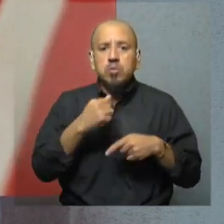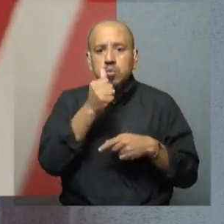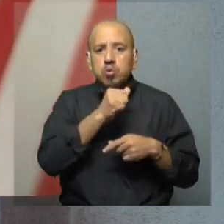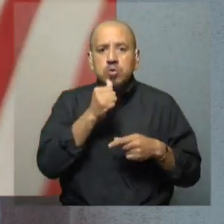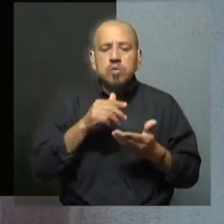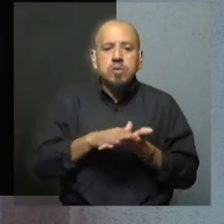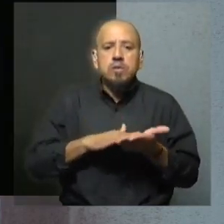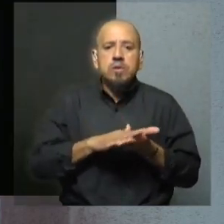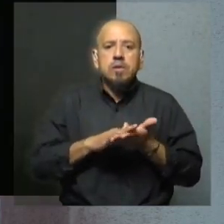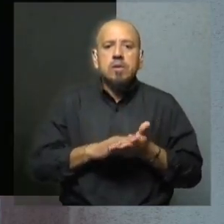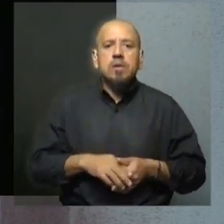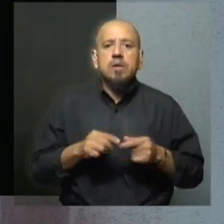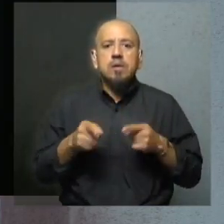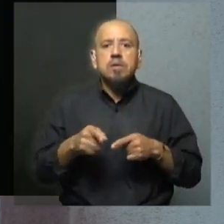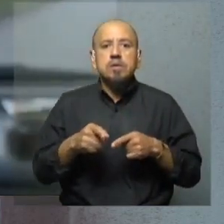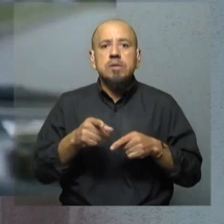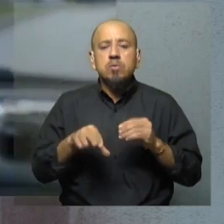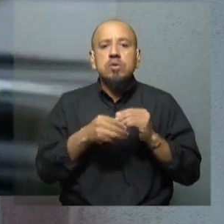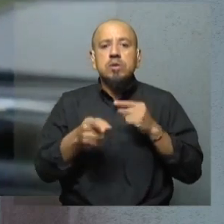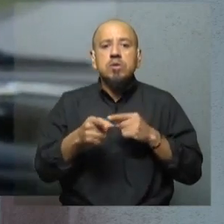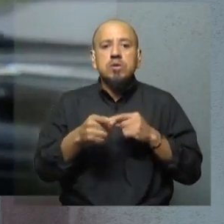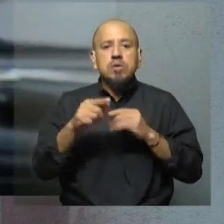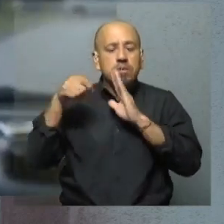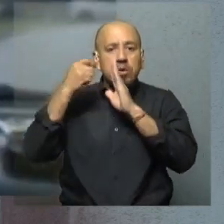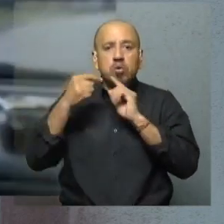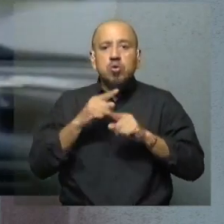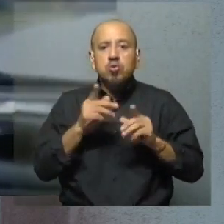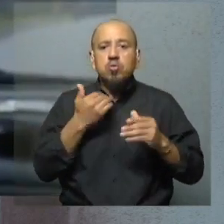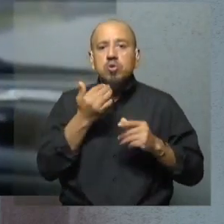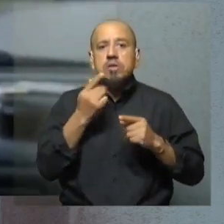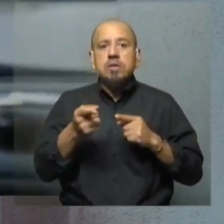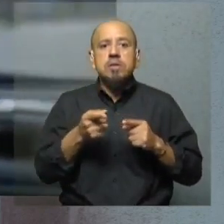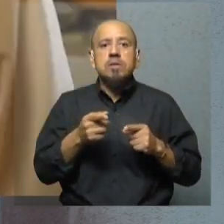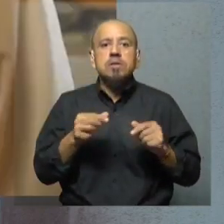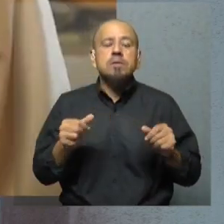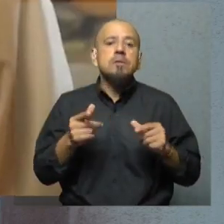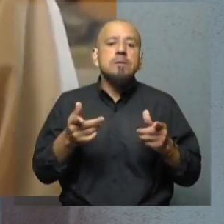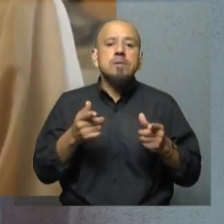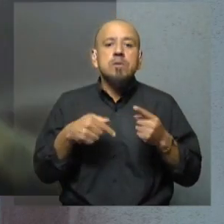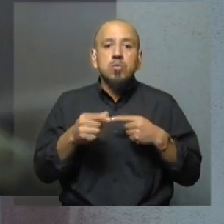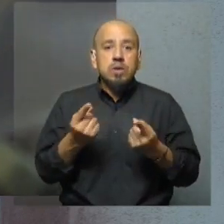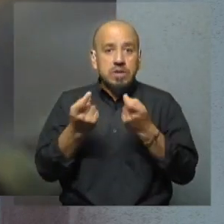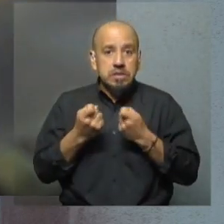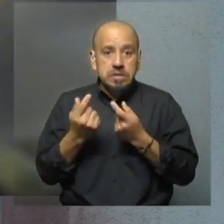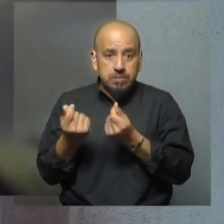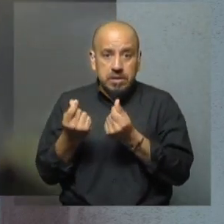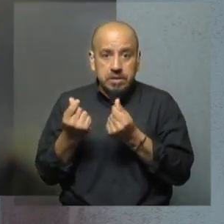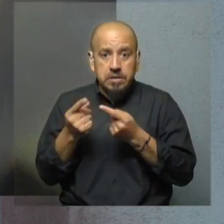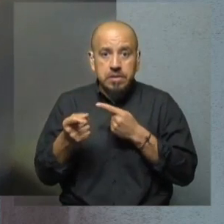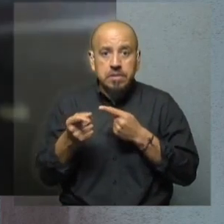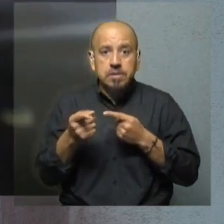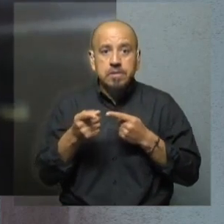cachorro si no le metemos una inyección al video no sé si llegamos hasta fin de año si ustedes necesitan dinero de Gladys